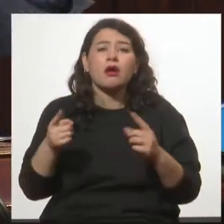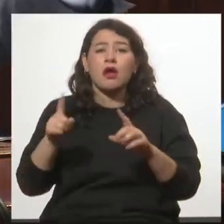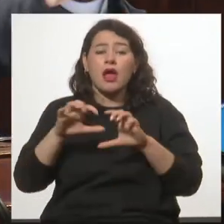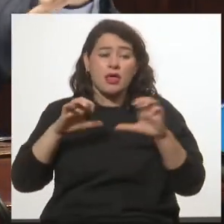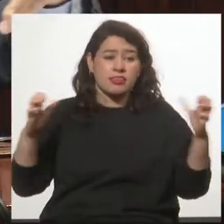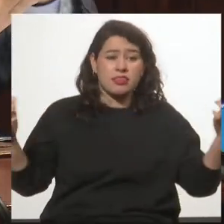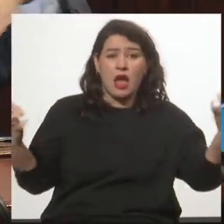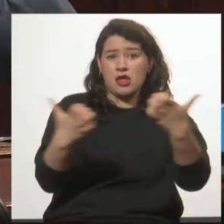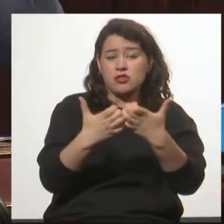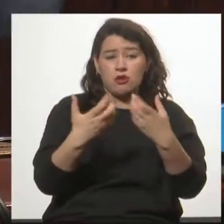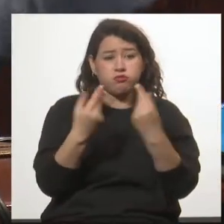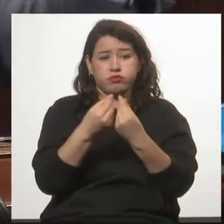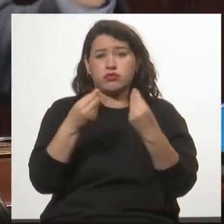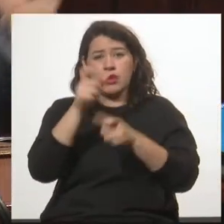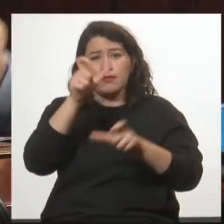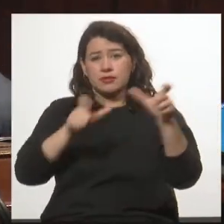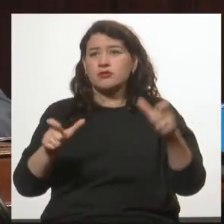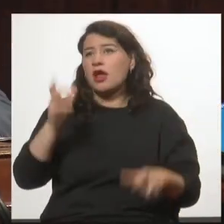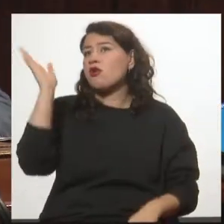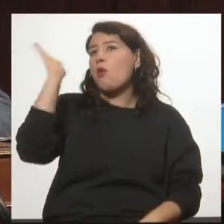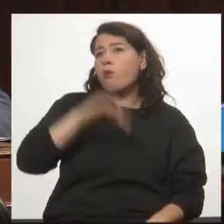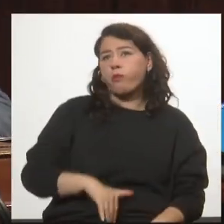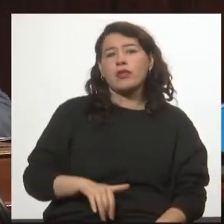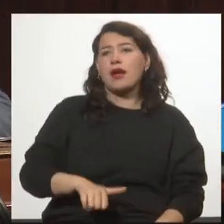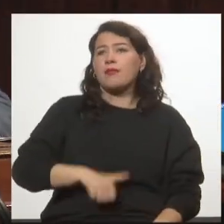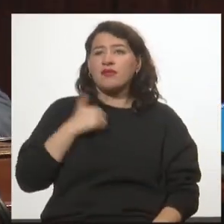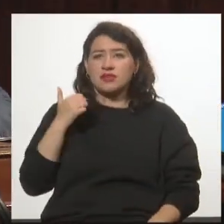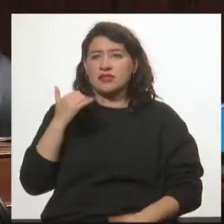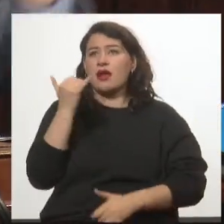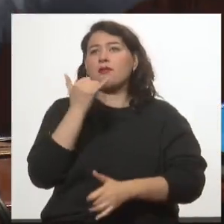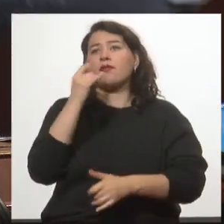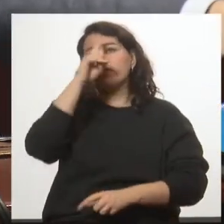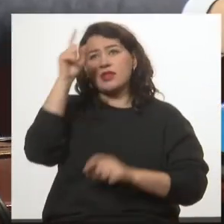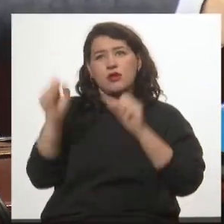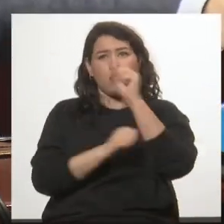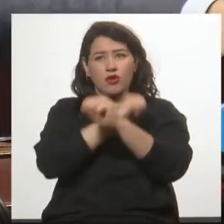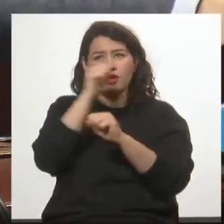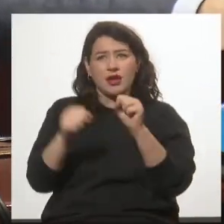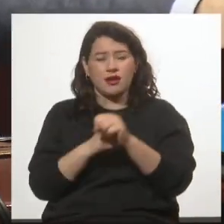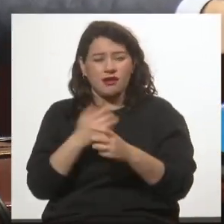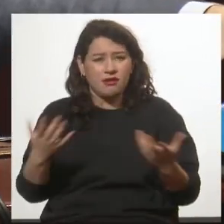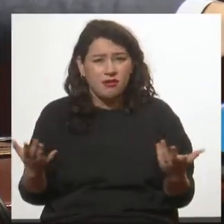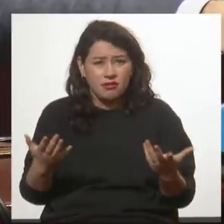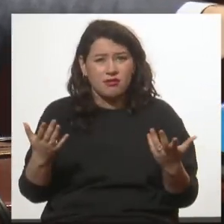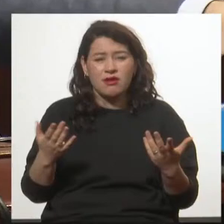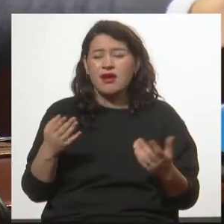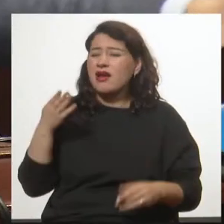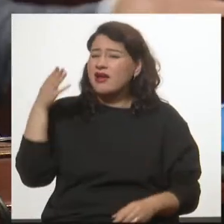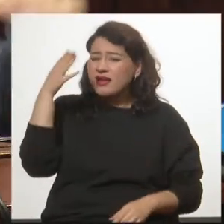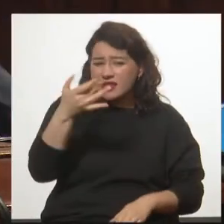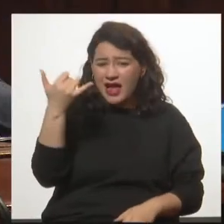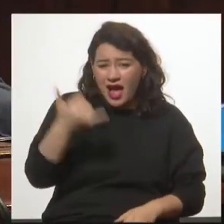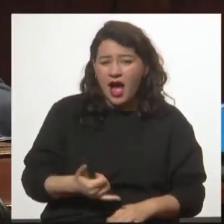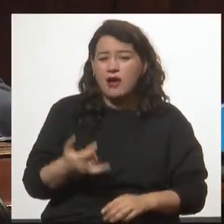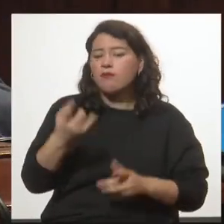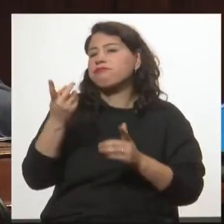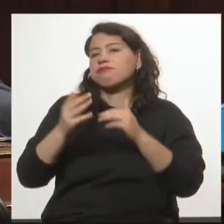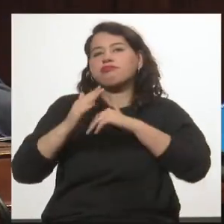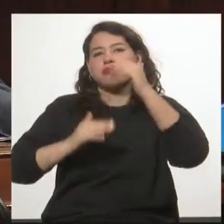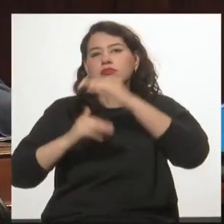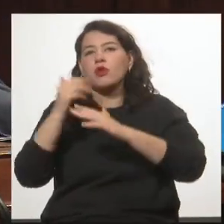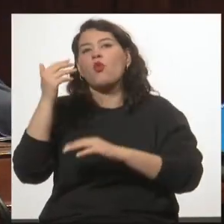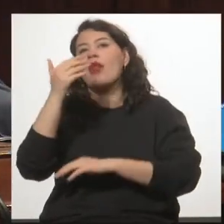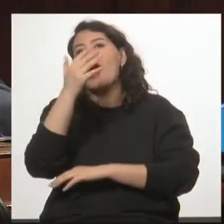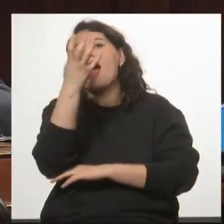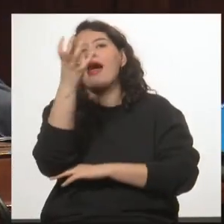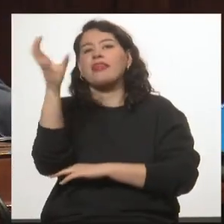estadio medianamente lleno ya no se podría usar por la tecnología disponible en vez de ir a generar ahí con una antenita tenía que